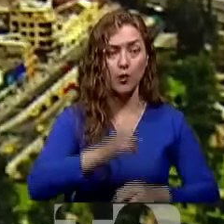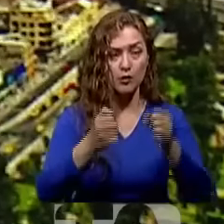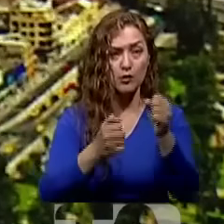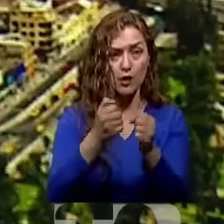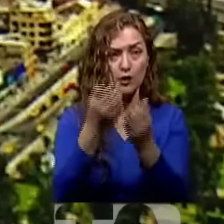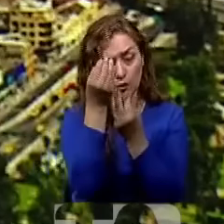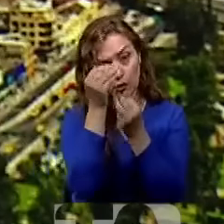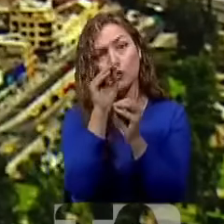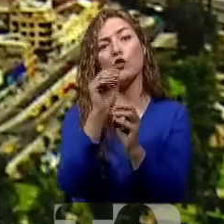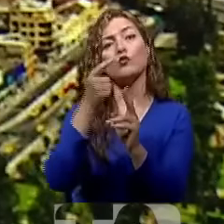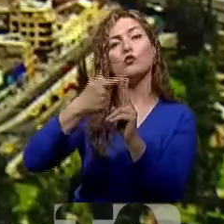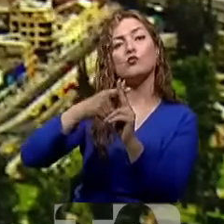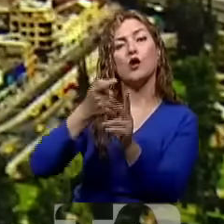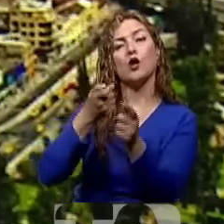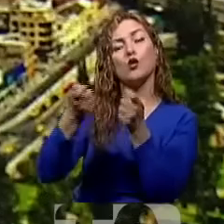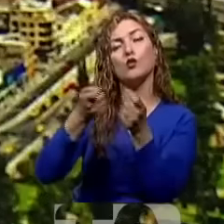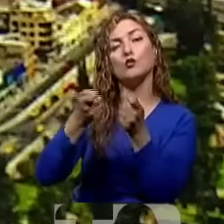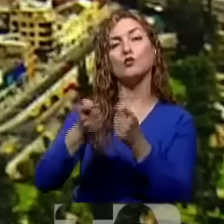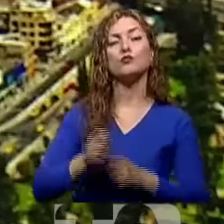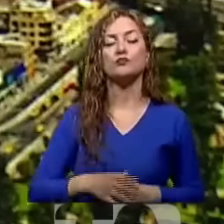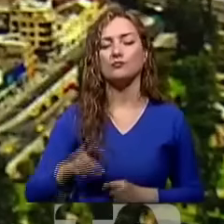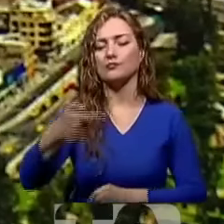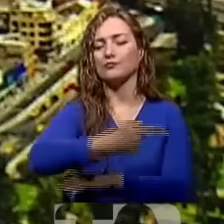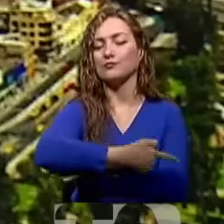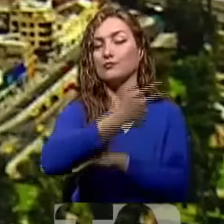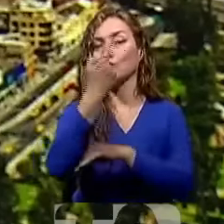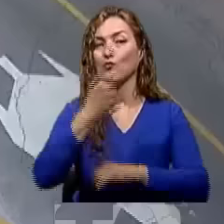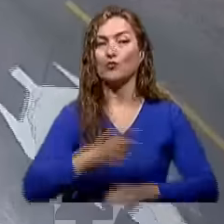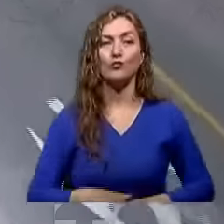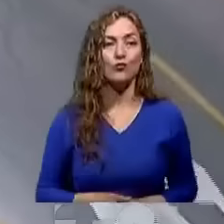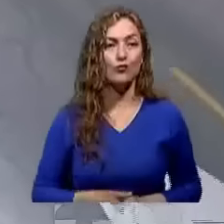señalan que ya iniciarán con los operativos en los próximos días.